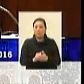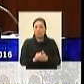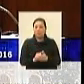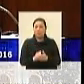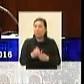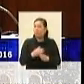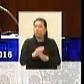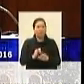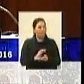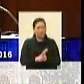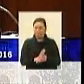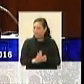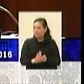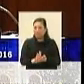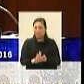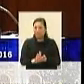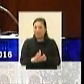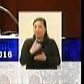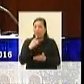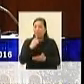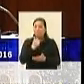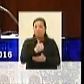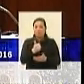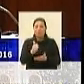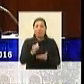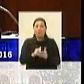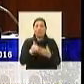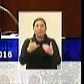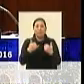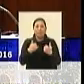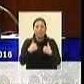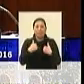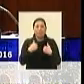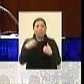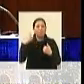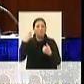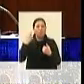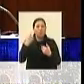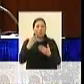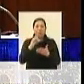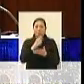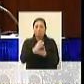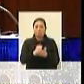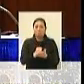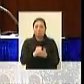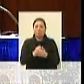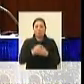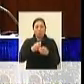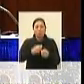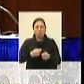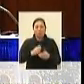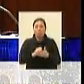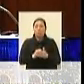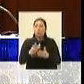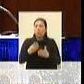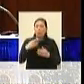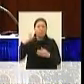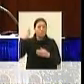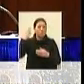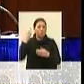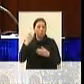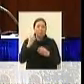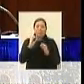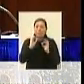ha funcionado. Y es por eso que tenemos que hacer de la política de reducción de cultivos una